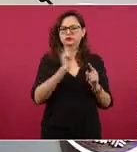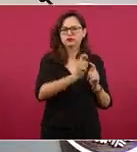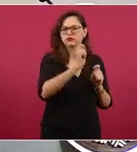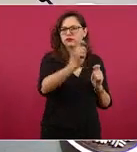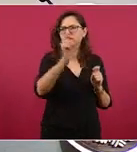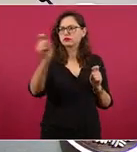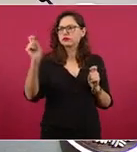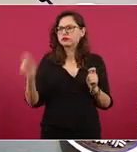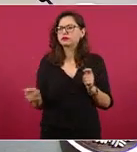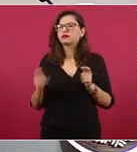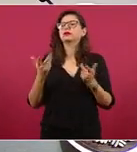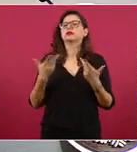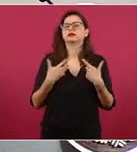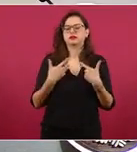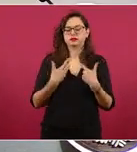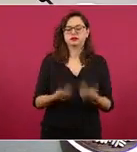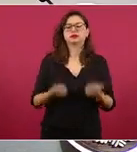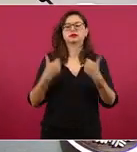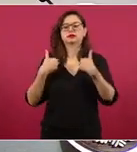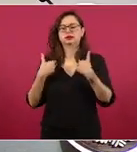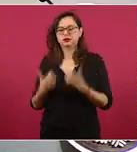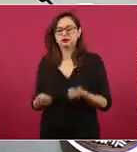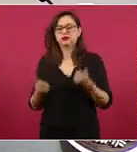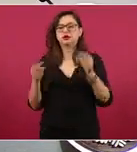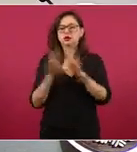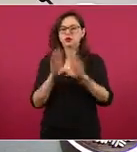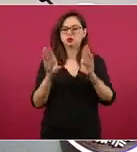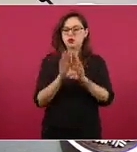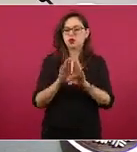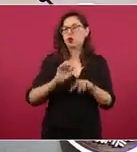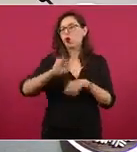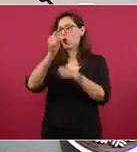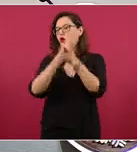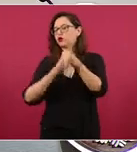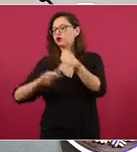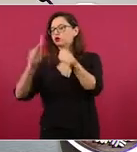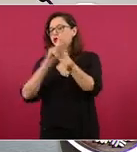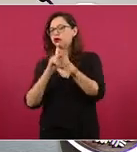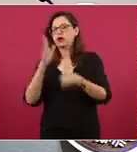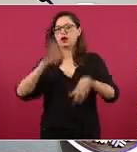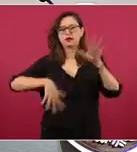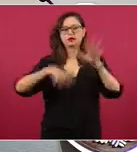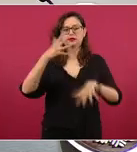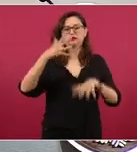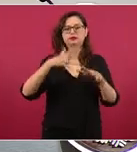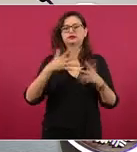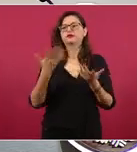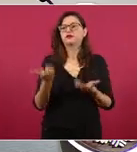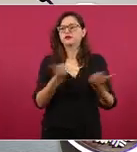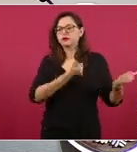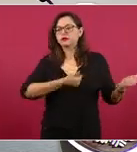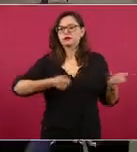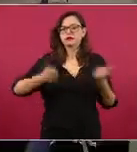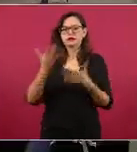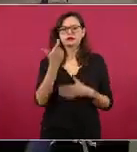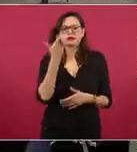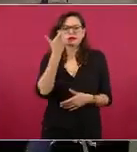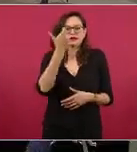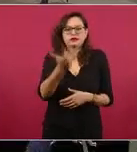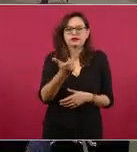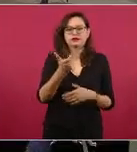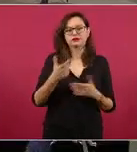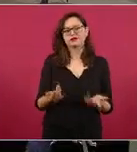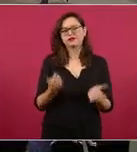operaciones y cómo juegan a llevar recursos a paraísos fiscales y poder detectar también más rápido